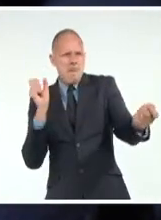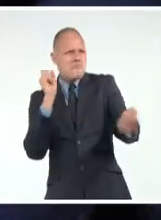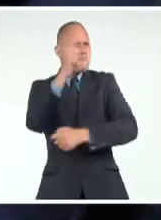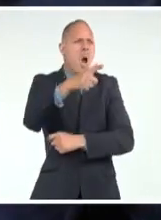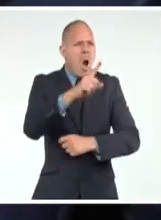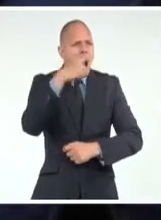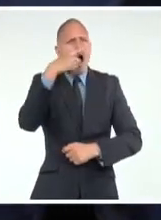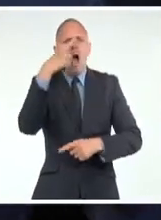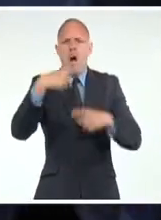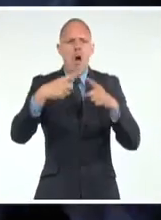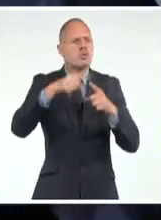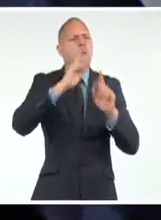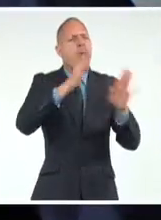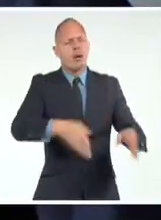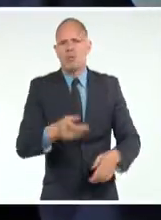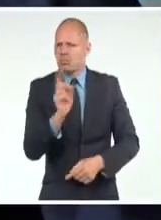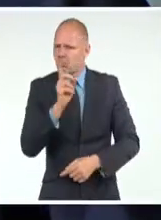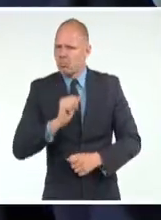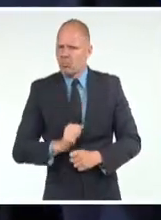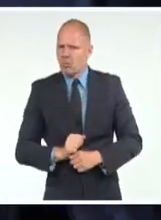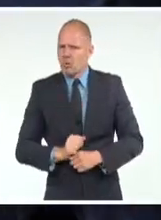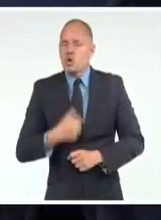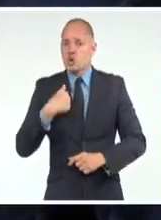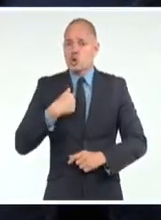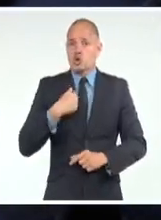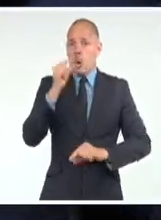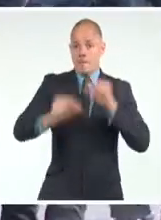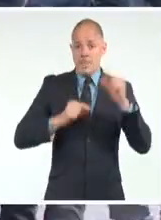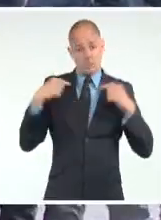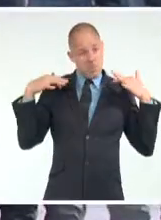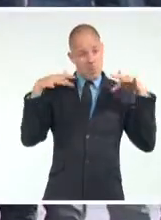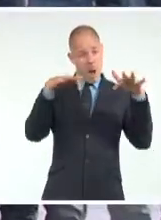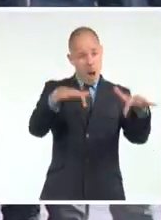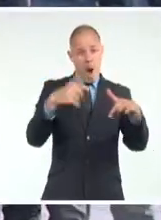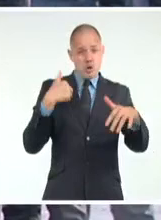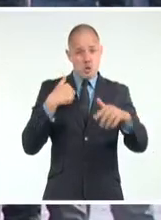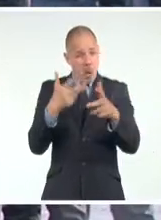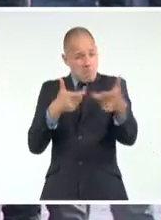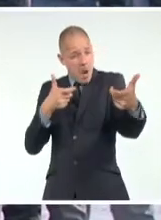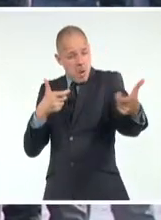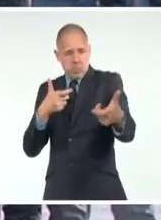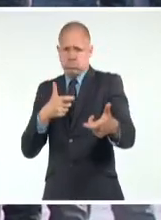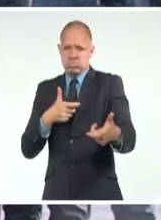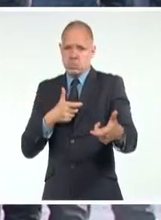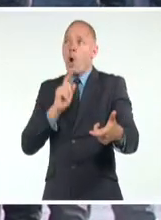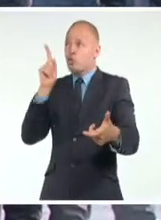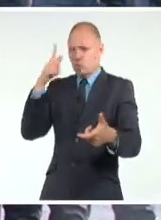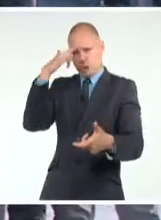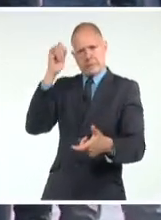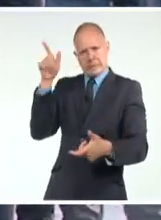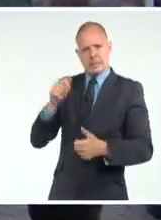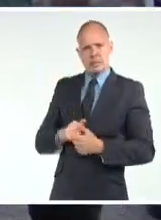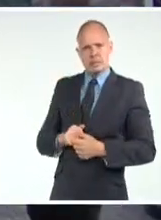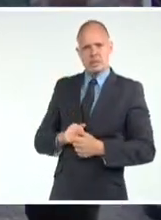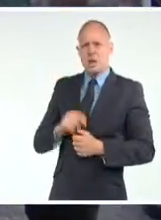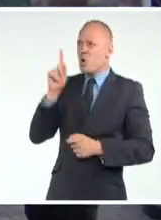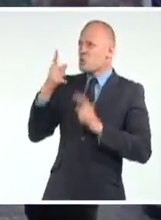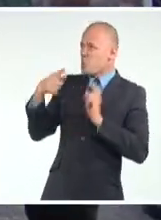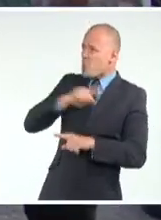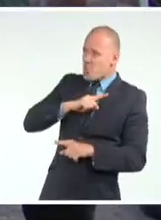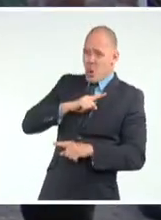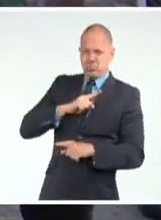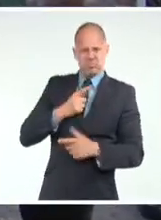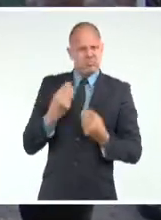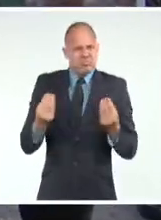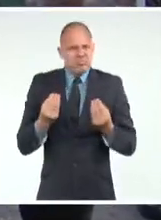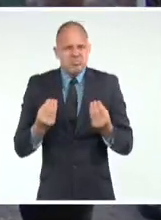los murmullos, que no maté manifestantes como tú has hecho con los tuyos. Tus insultos me incomodan, pero